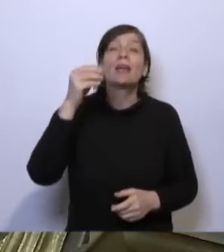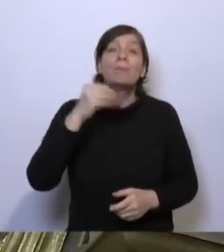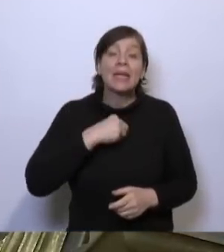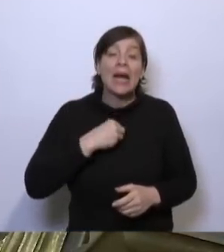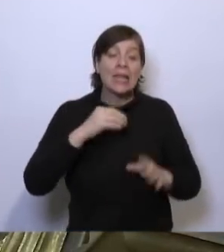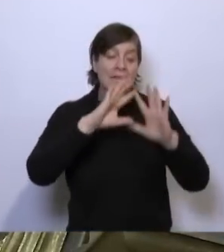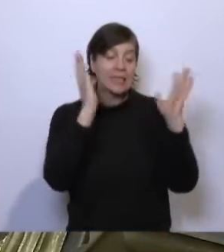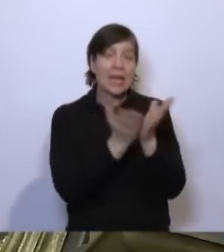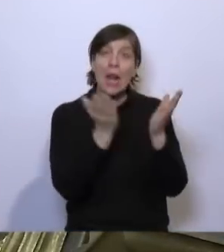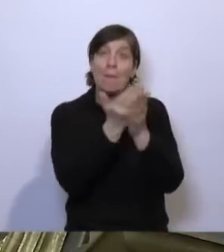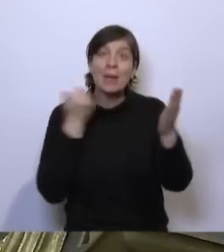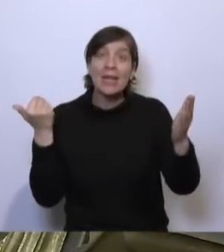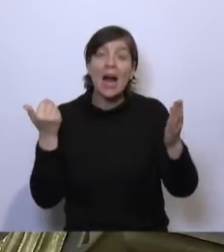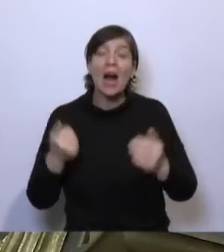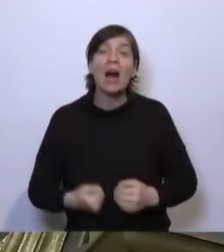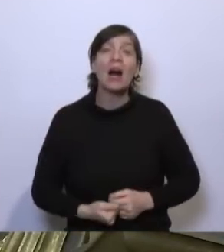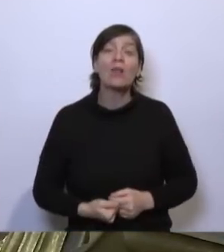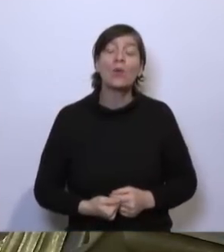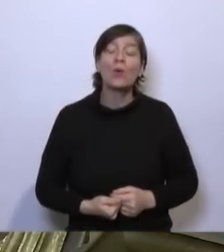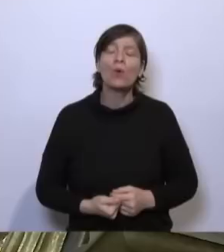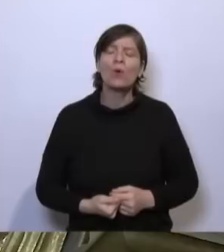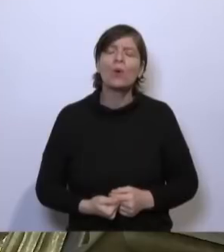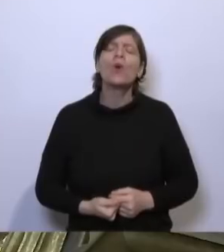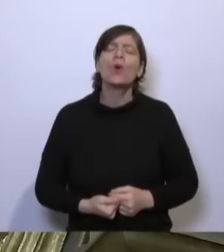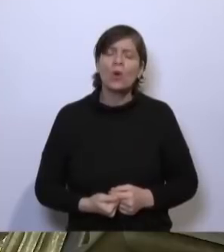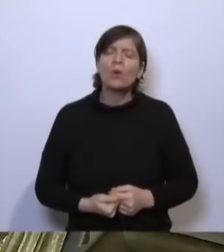que quitas el pecado,